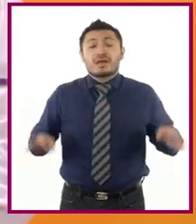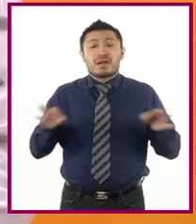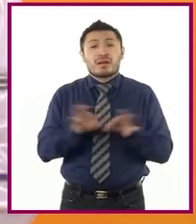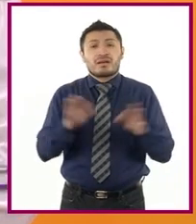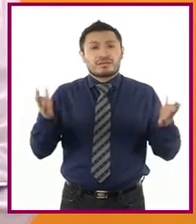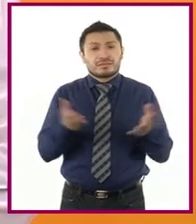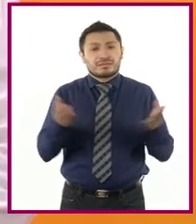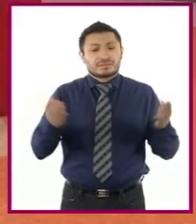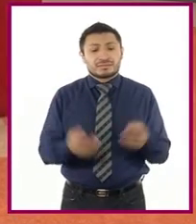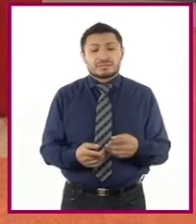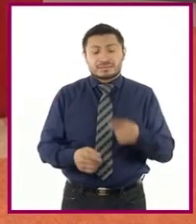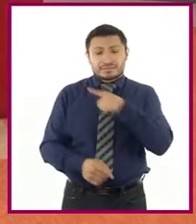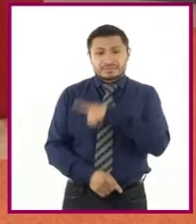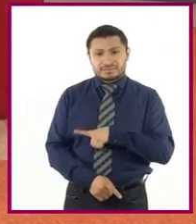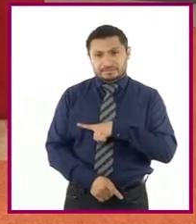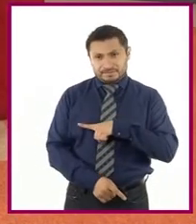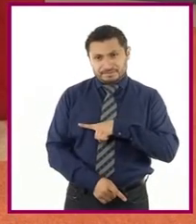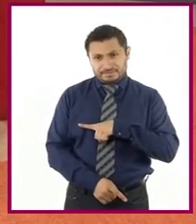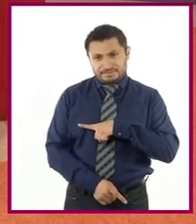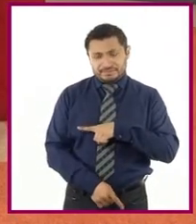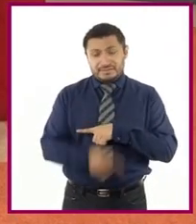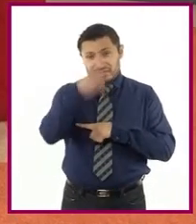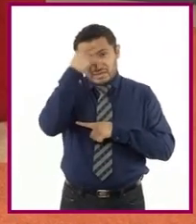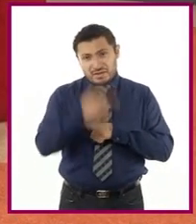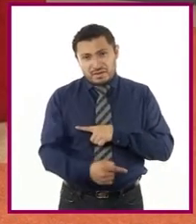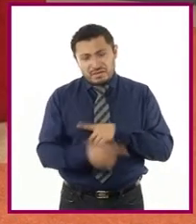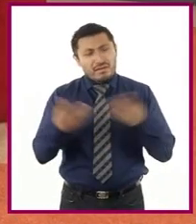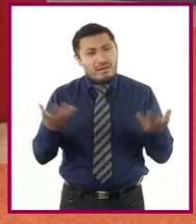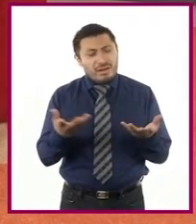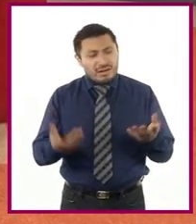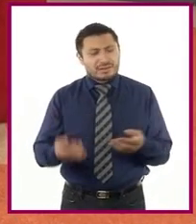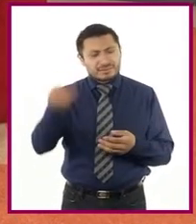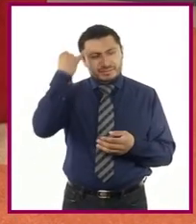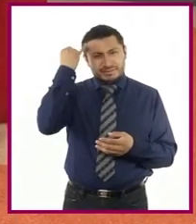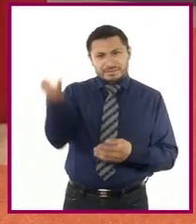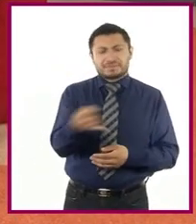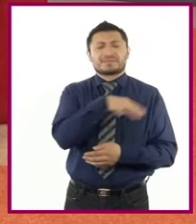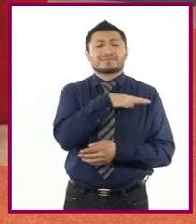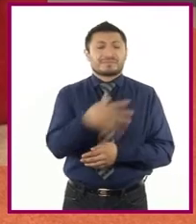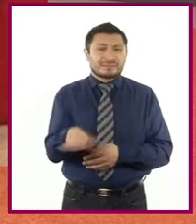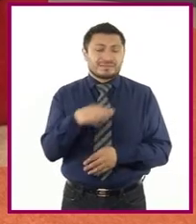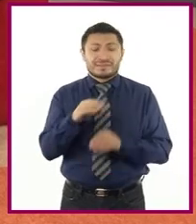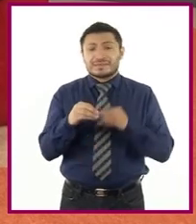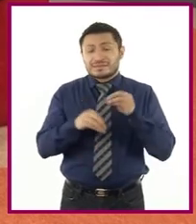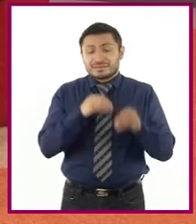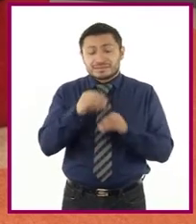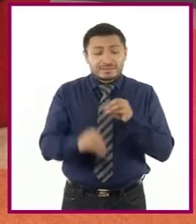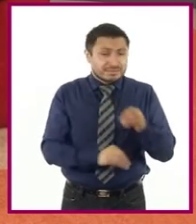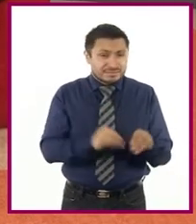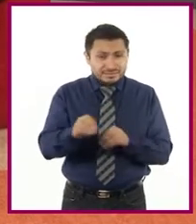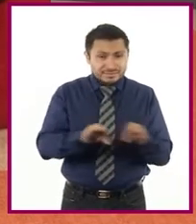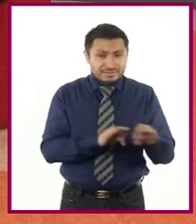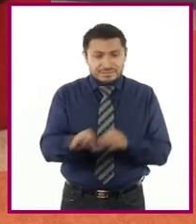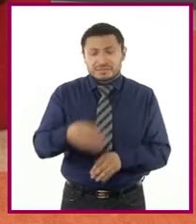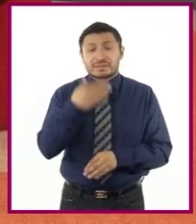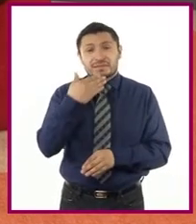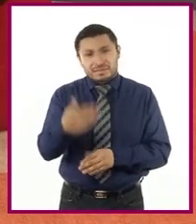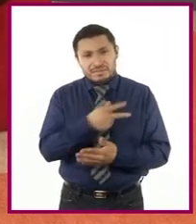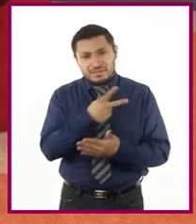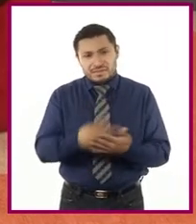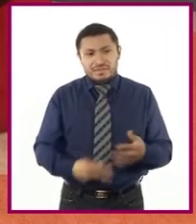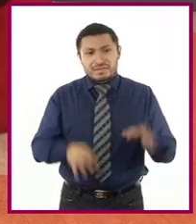realizar un cursograma sinóptico para poder tener el panorama general del proceso y planearlo sin mayor